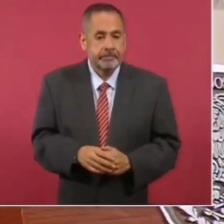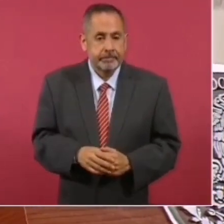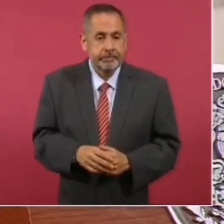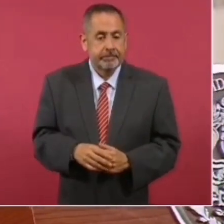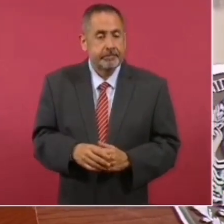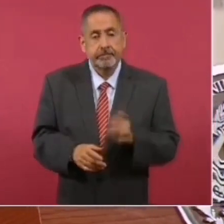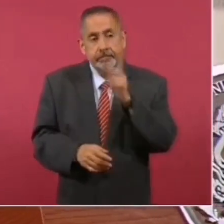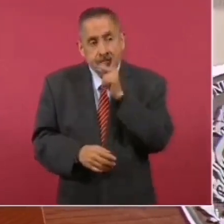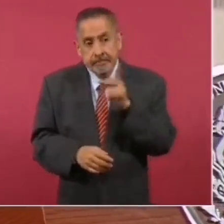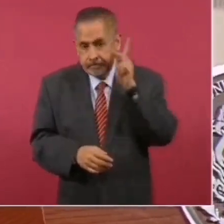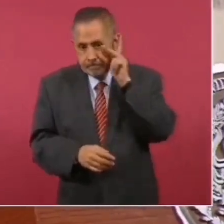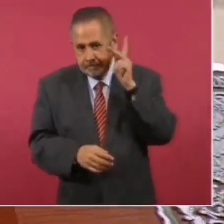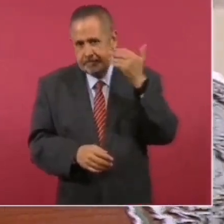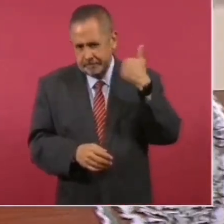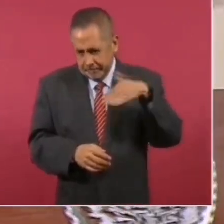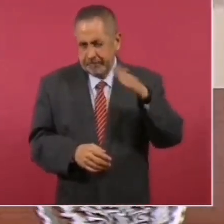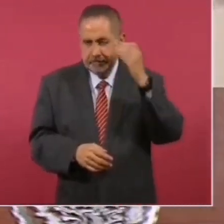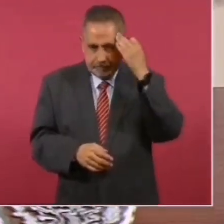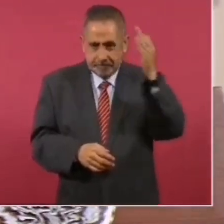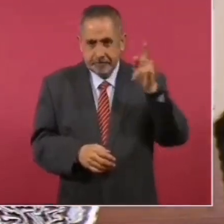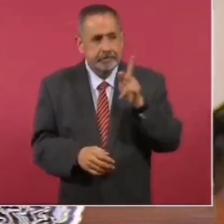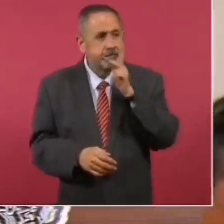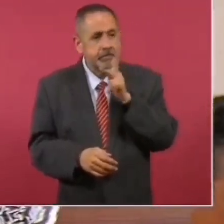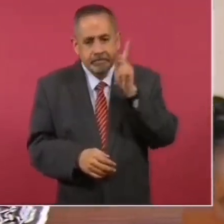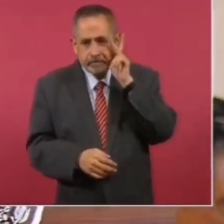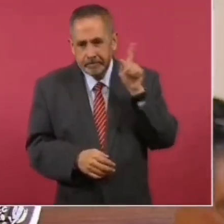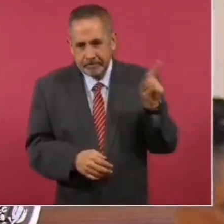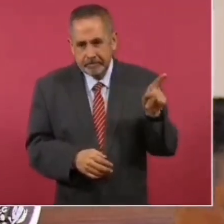el Papa de entonces